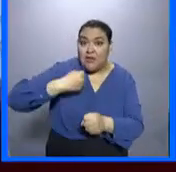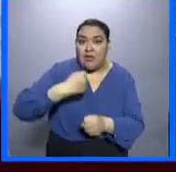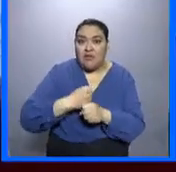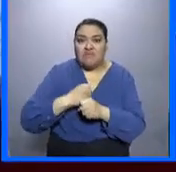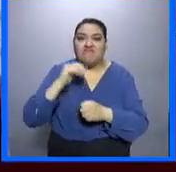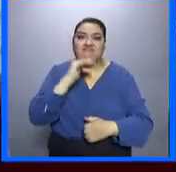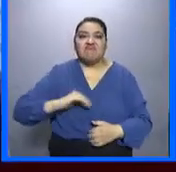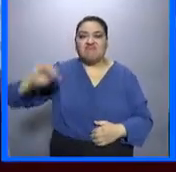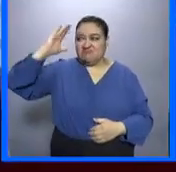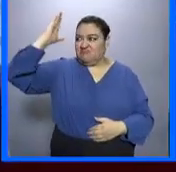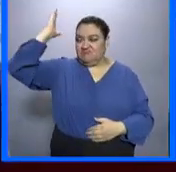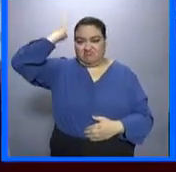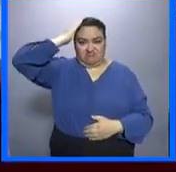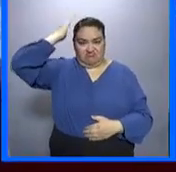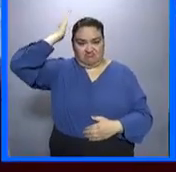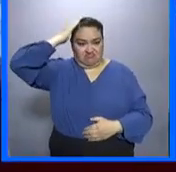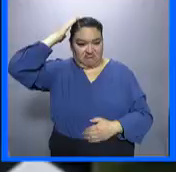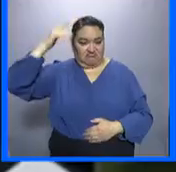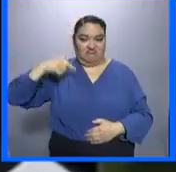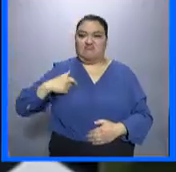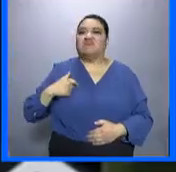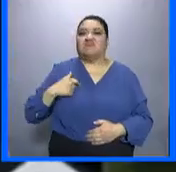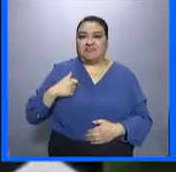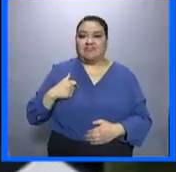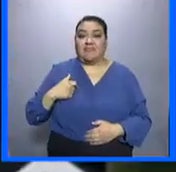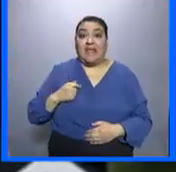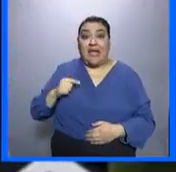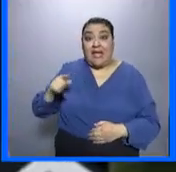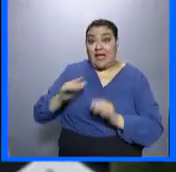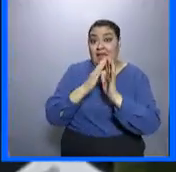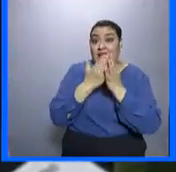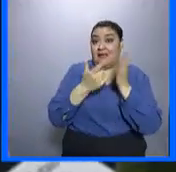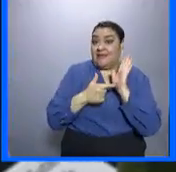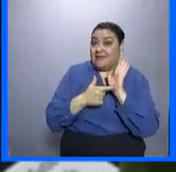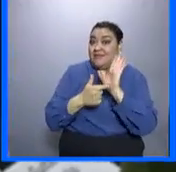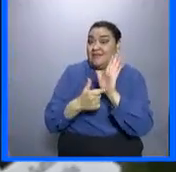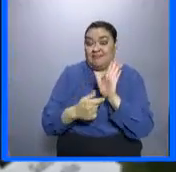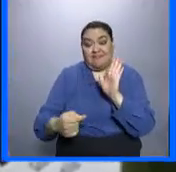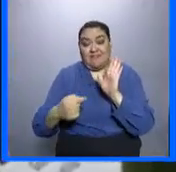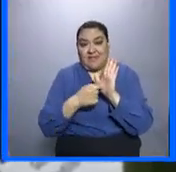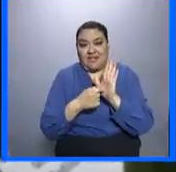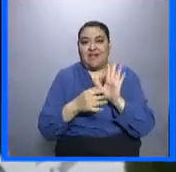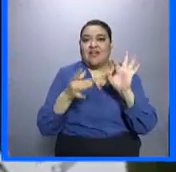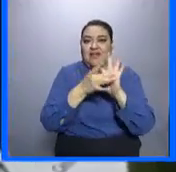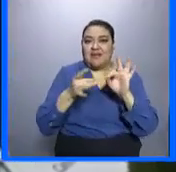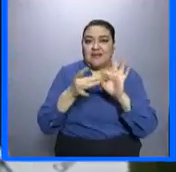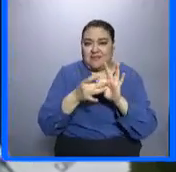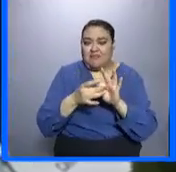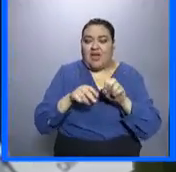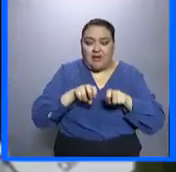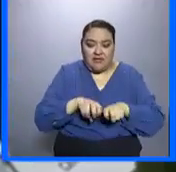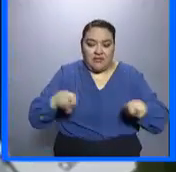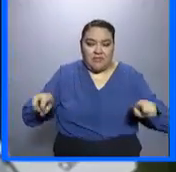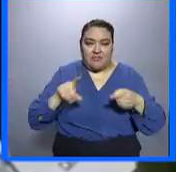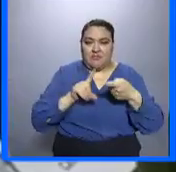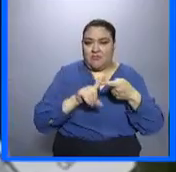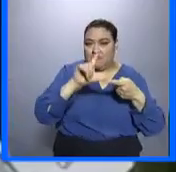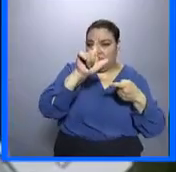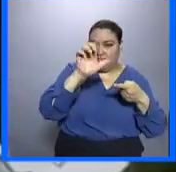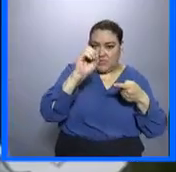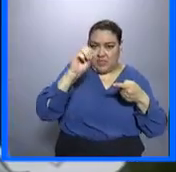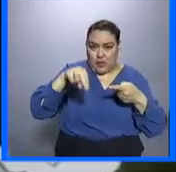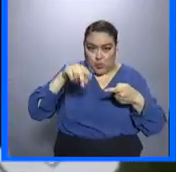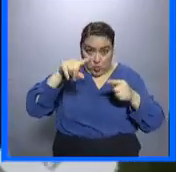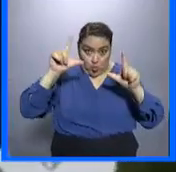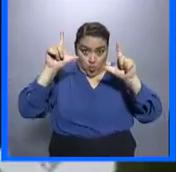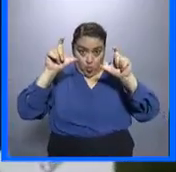convierte en uno de los agentes más destacados. En la presentación de esta obra acompañaron a Castillo Fabricio León,